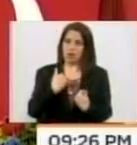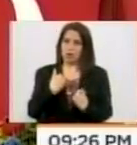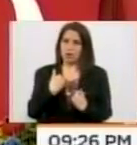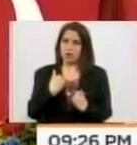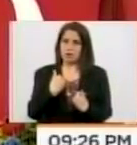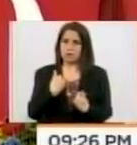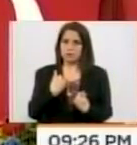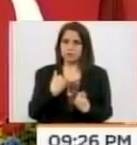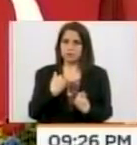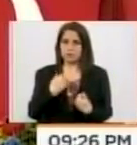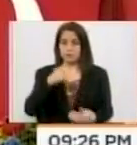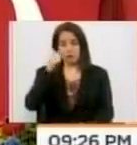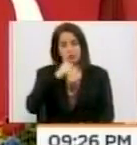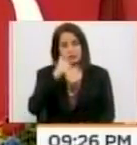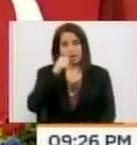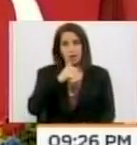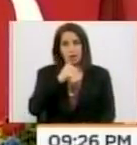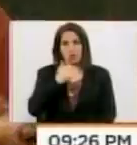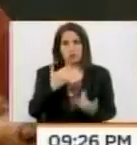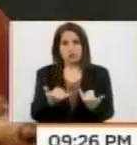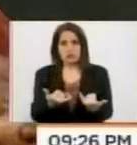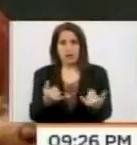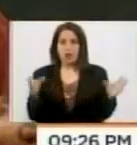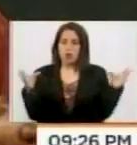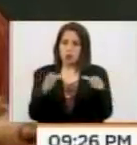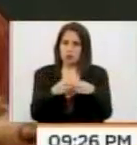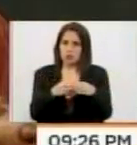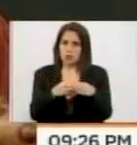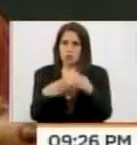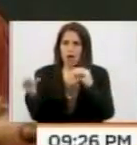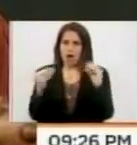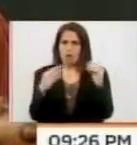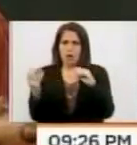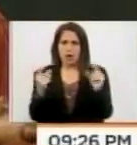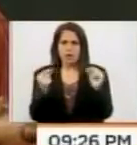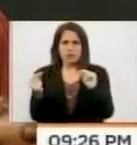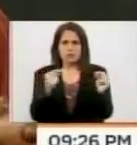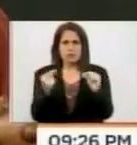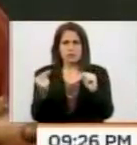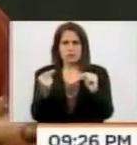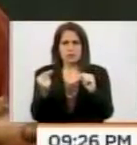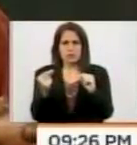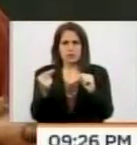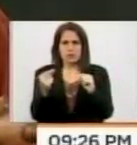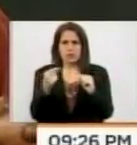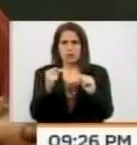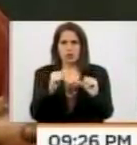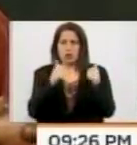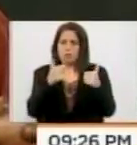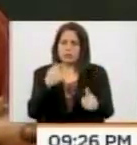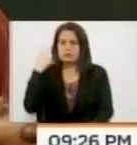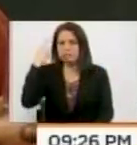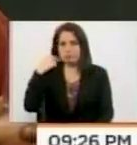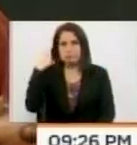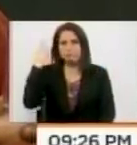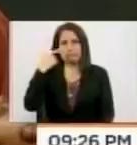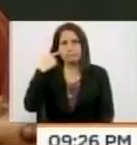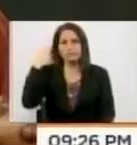y ya era sábado, ¿verdad, Silvia? Y nos reunimos a conversar, y empezamos a darle vuelta a